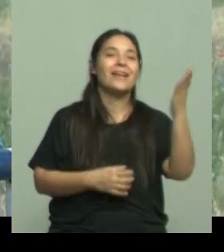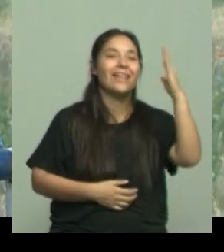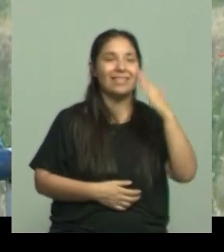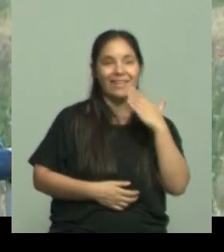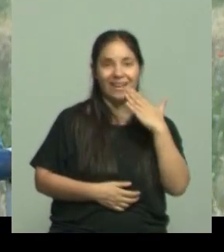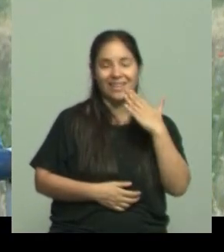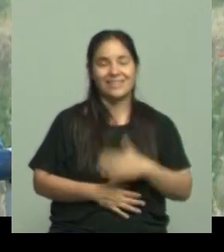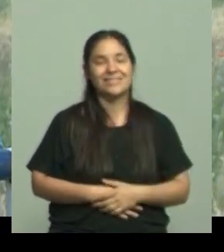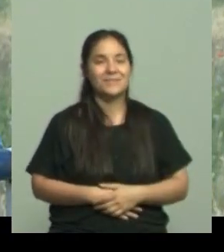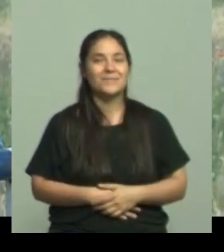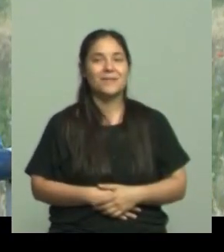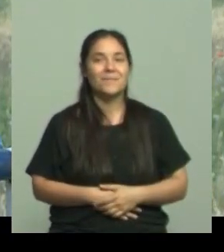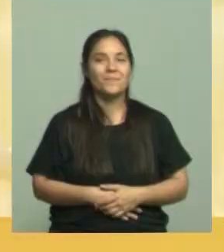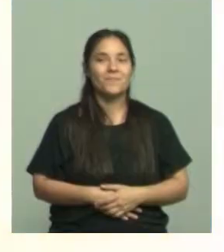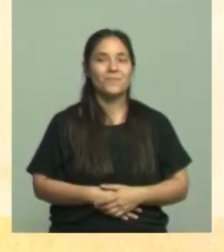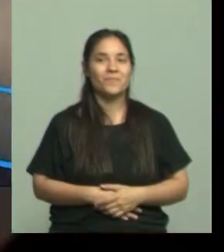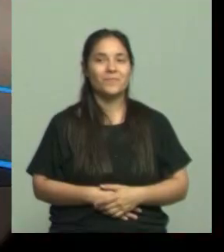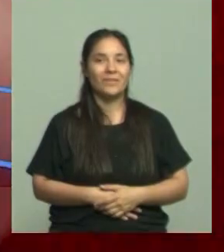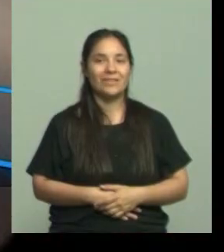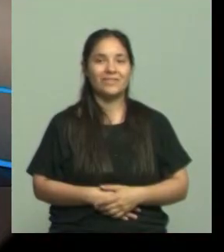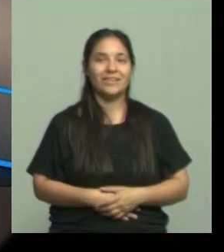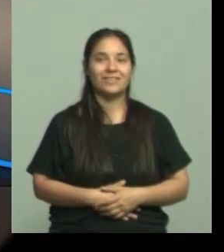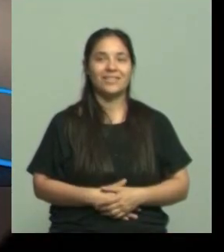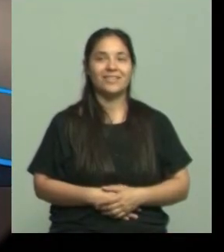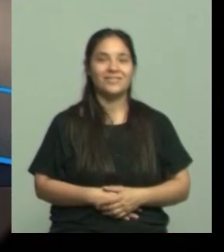vos. Que Bueno, tengas buenas tardes. Hasta luego.